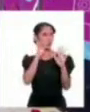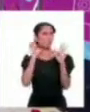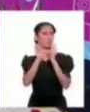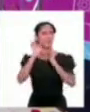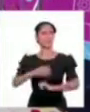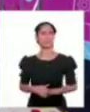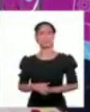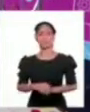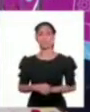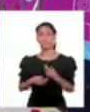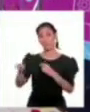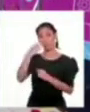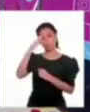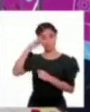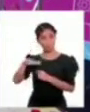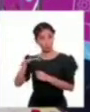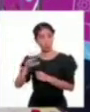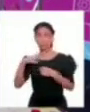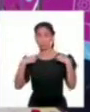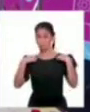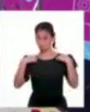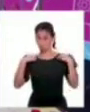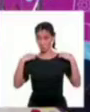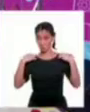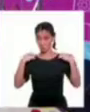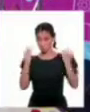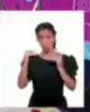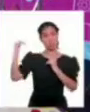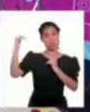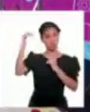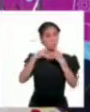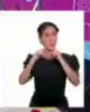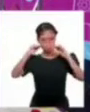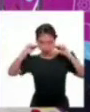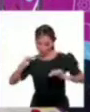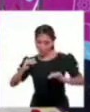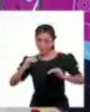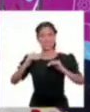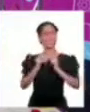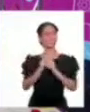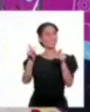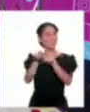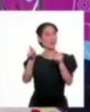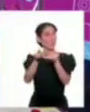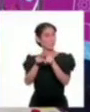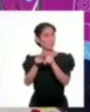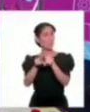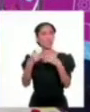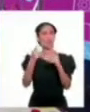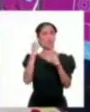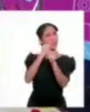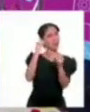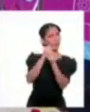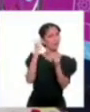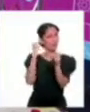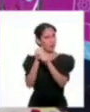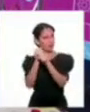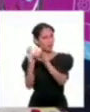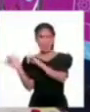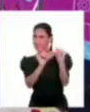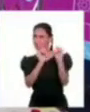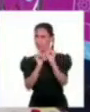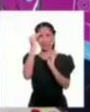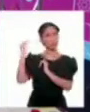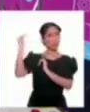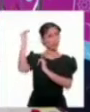ejemplo, usaban ropas de adulto, pero en tamaño pequeño. Además, trabajaban bajo las mismas condiciones que un